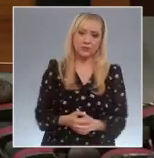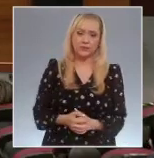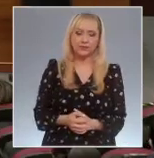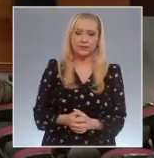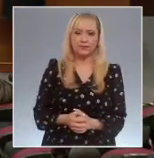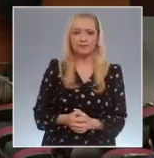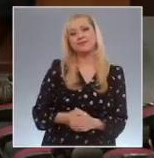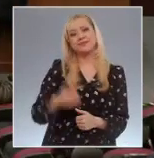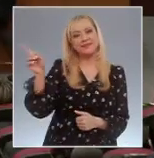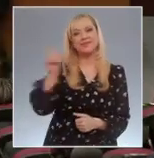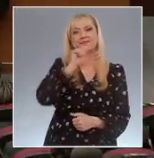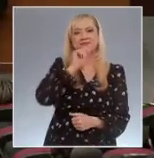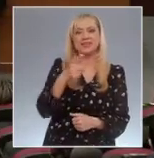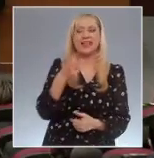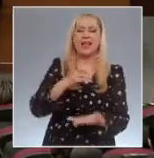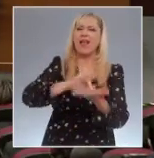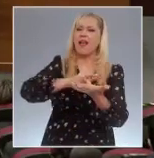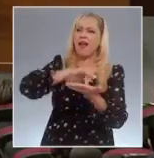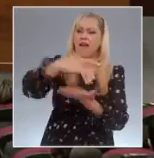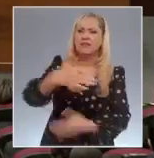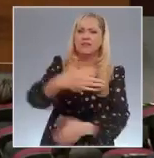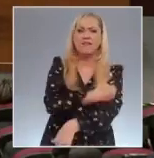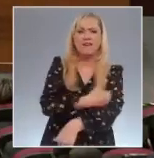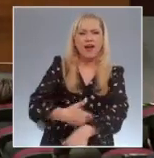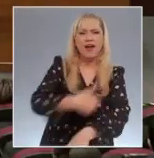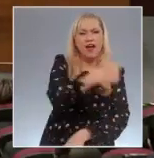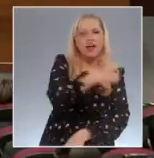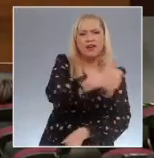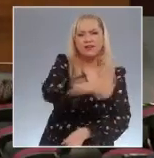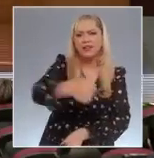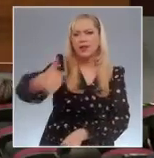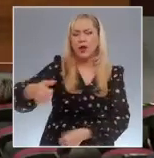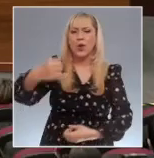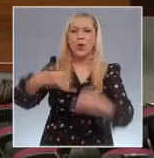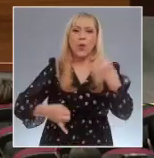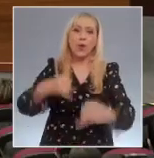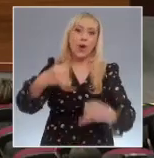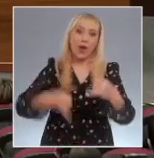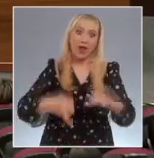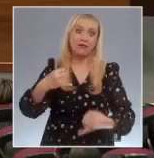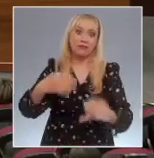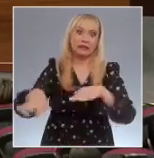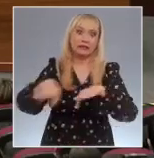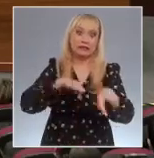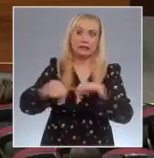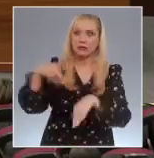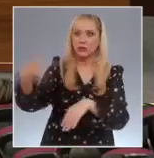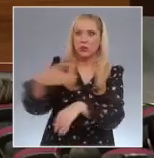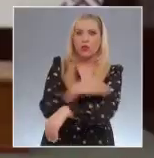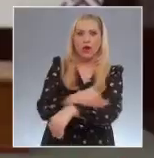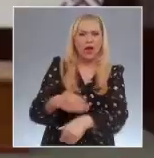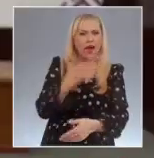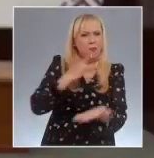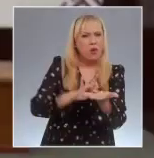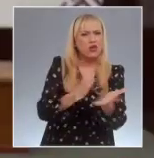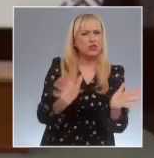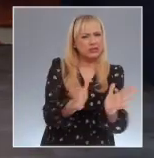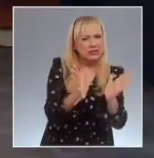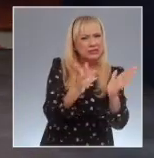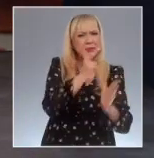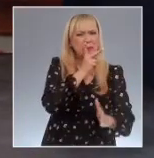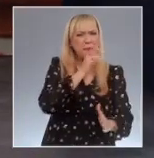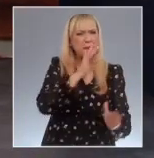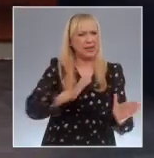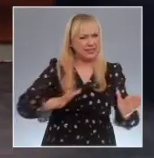agradeció el apoyo de las familias de estas personas juzgadoras que les dieron la oportunidad de obtener este logro de ratificación en el cargo.